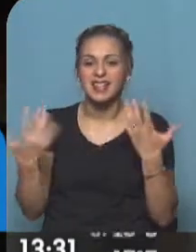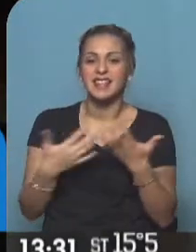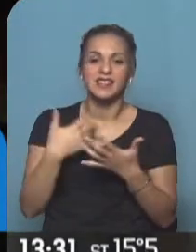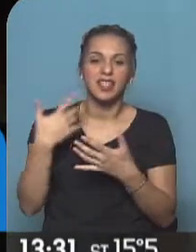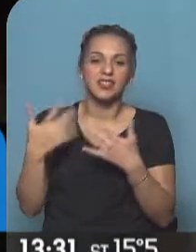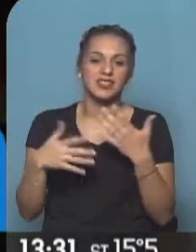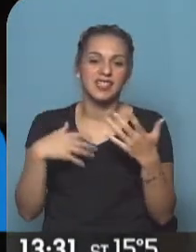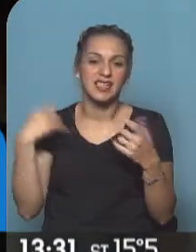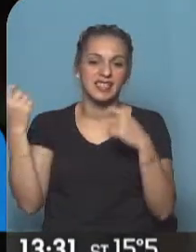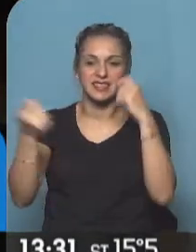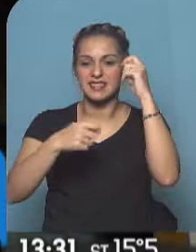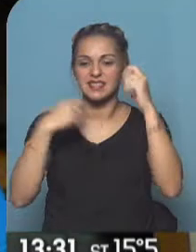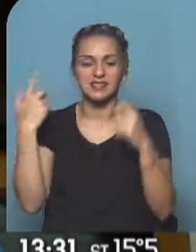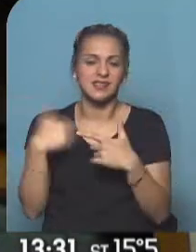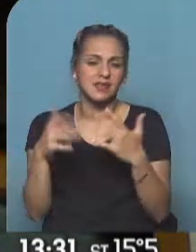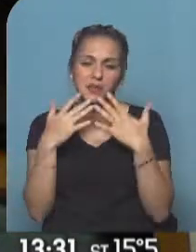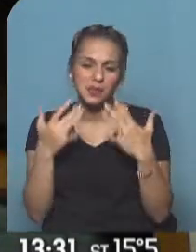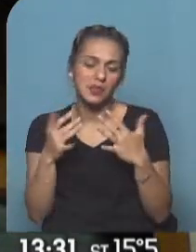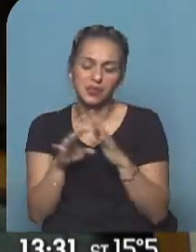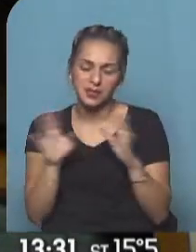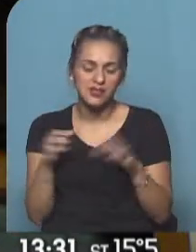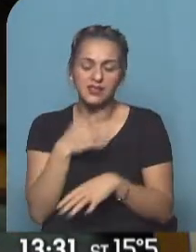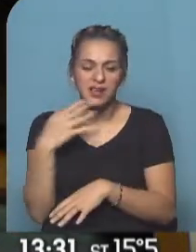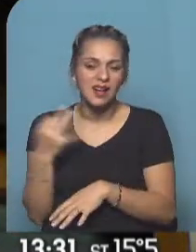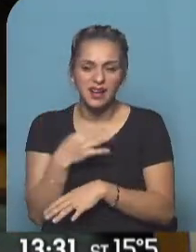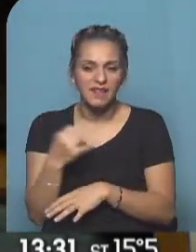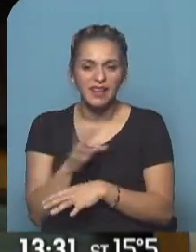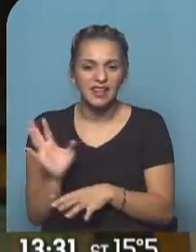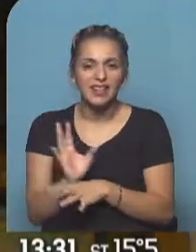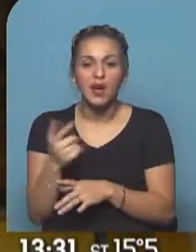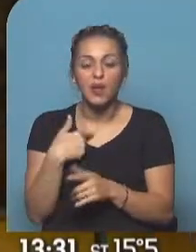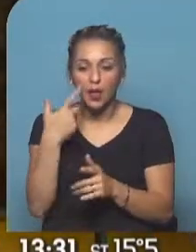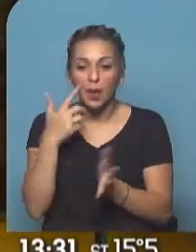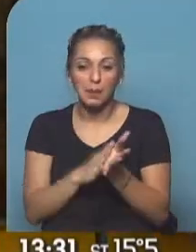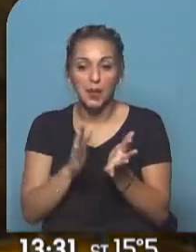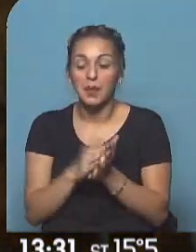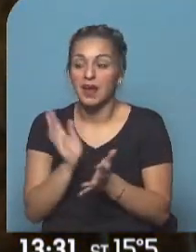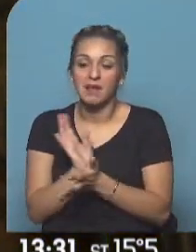obra que es impresionante. La verdad que te digo que cuando lo probé no lo